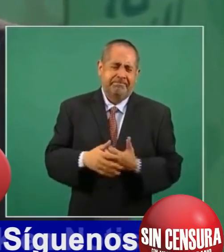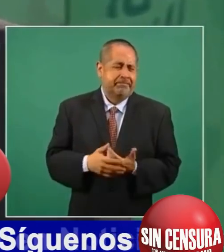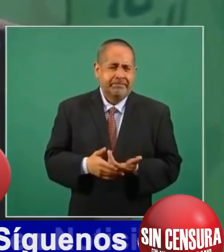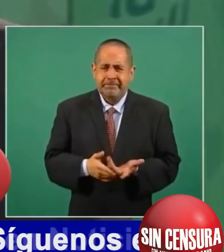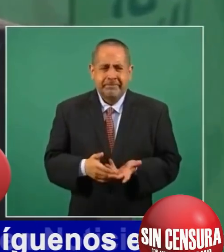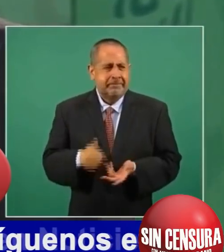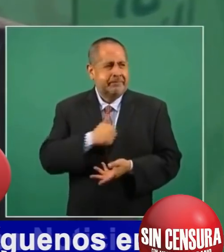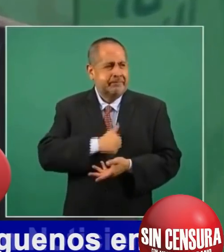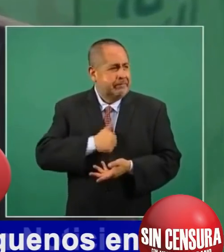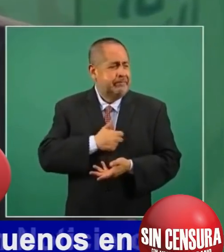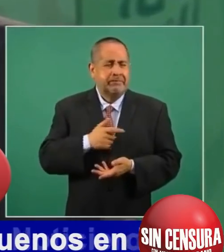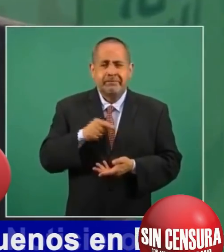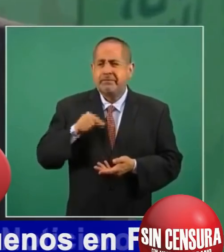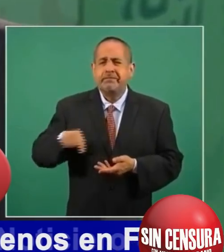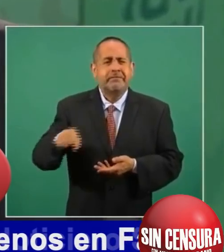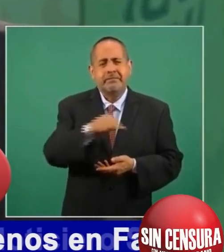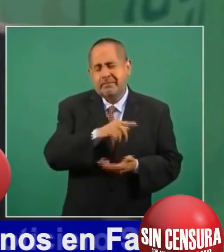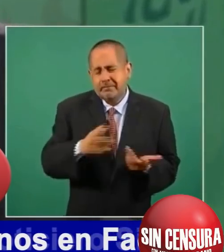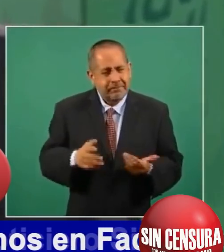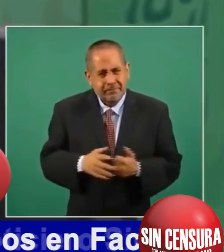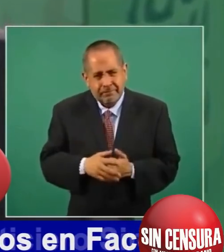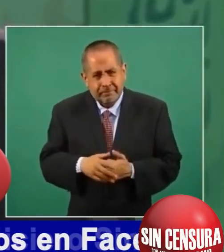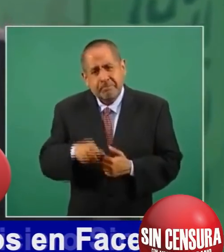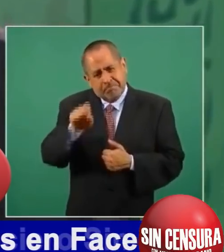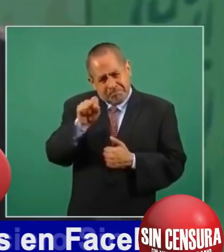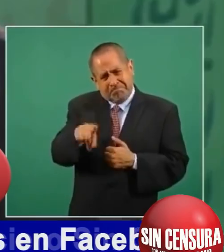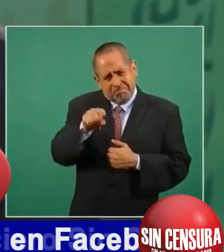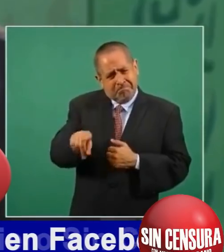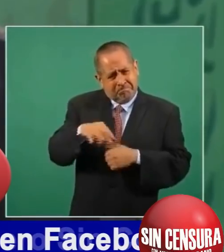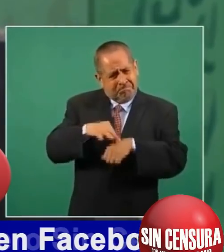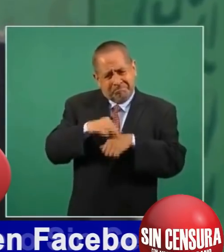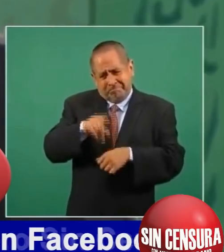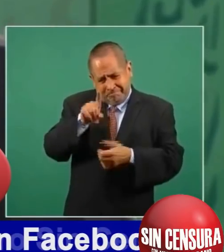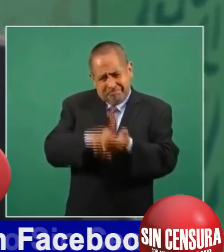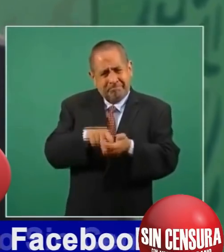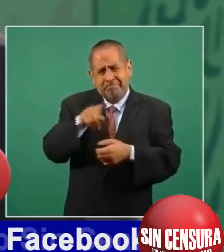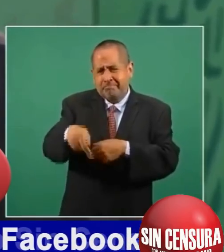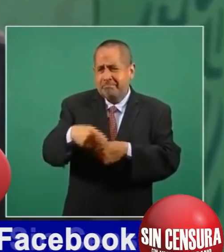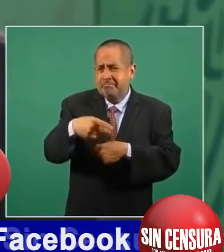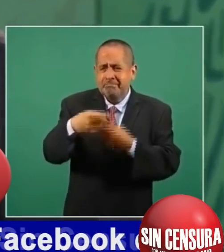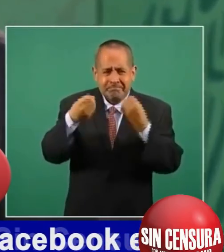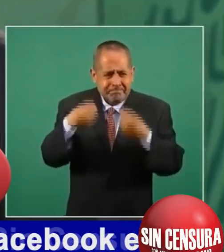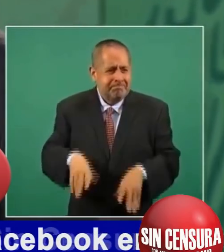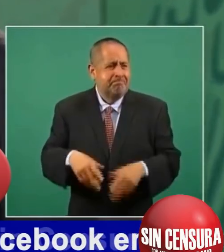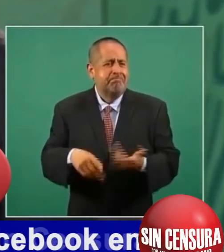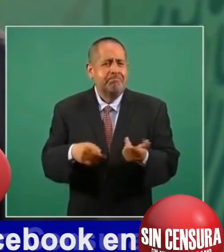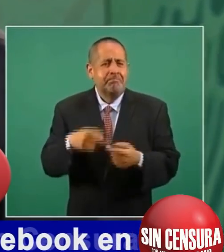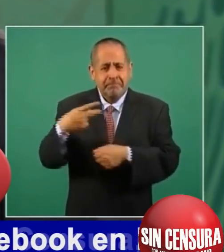semejantes, al prójimo, pero también les afecta a ellos, a sus familiares.